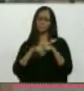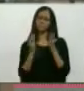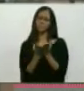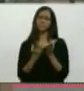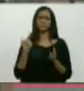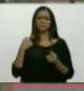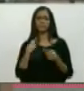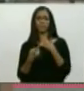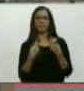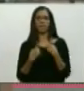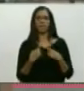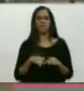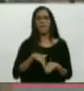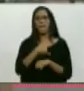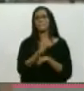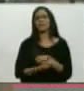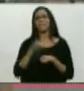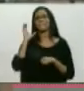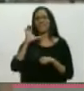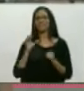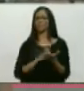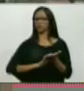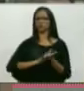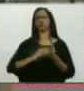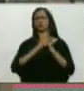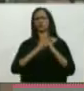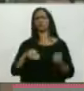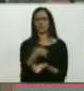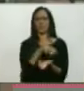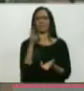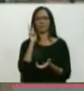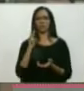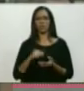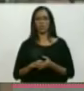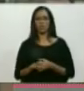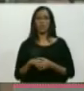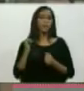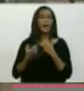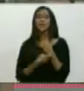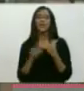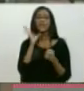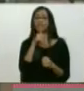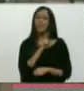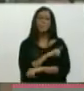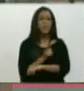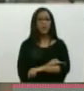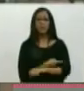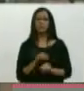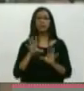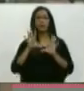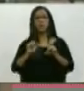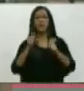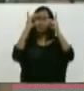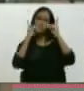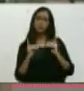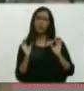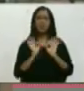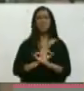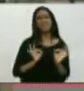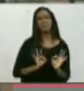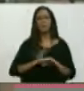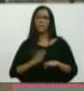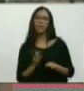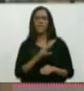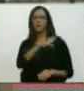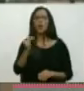una cosa que se llama el plan país que va a solucionar todos los problemas de Venezuela, Guaidó no tiene poder para tomar ninguna decisión, porque no